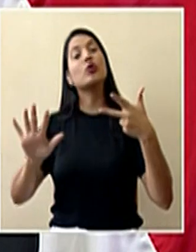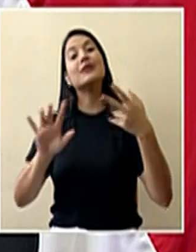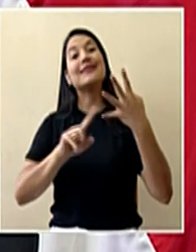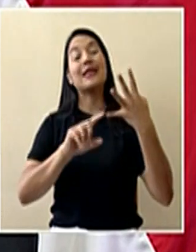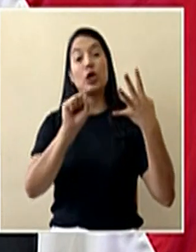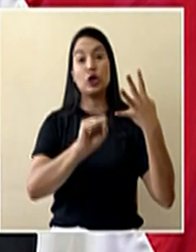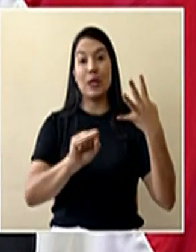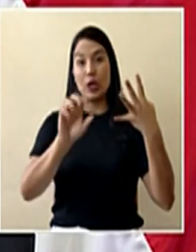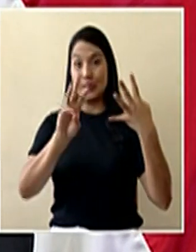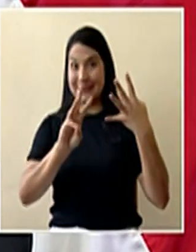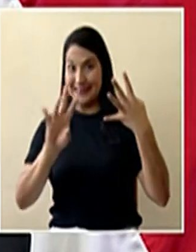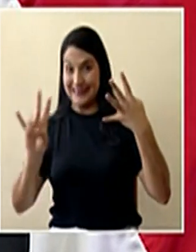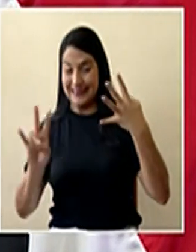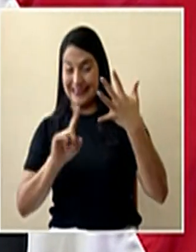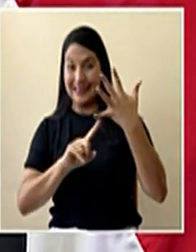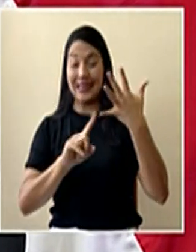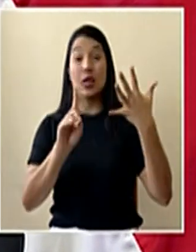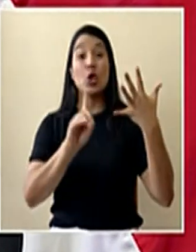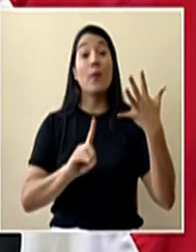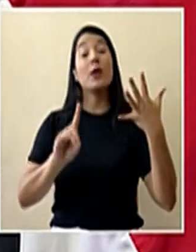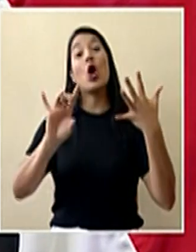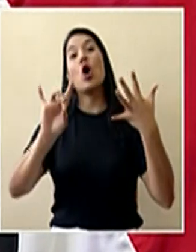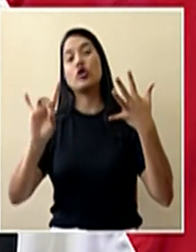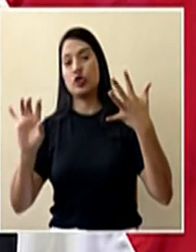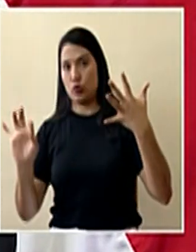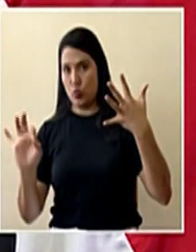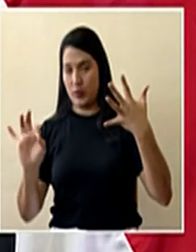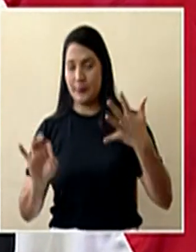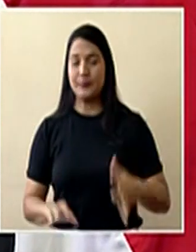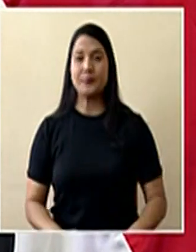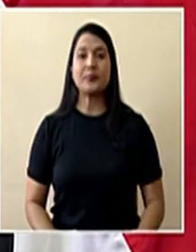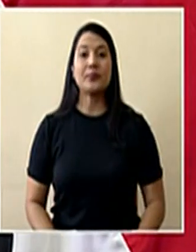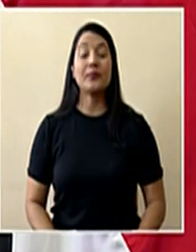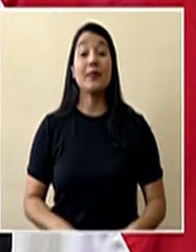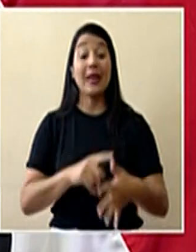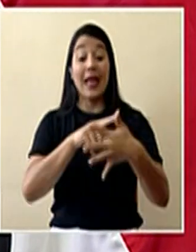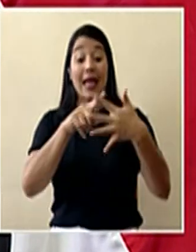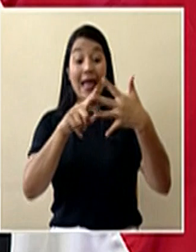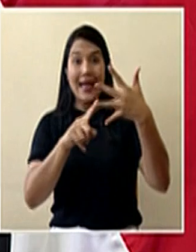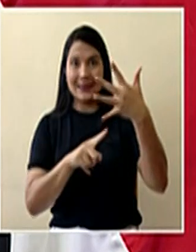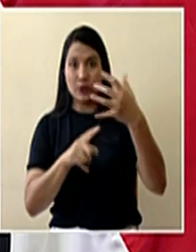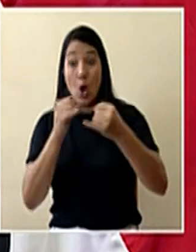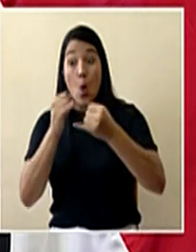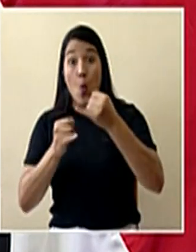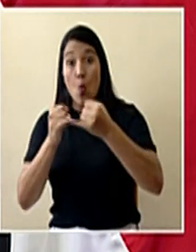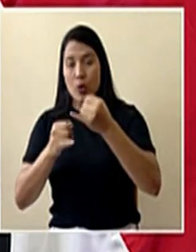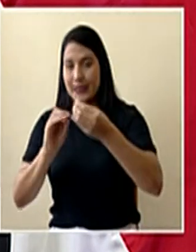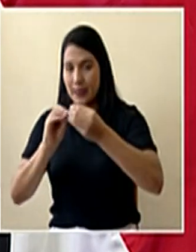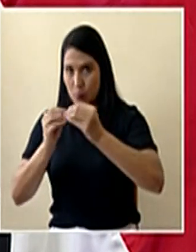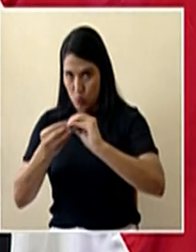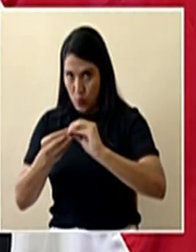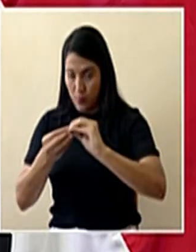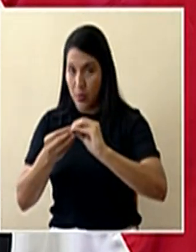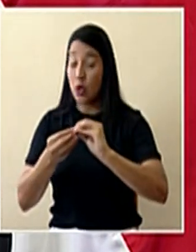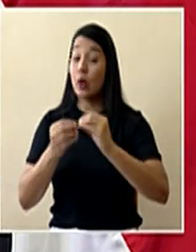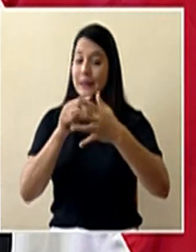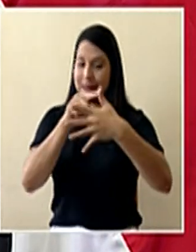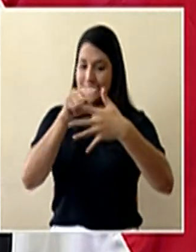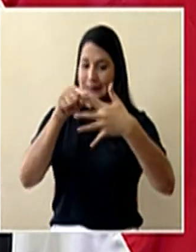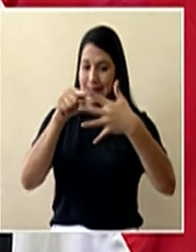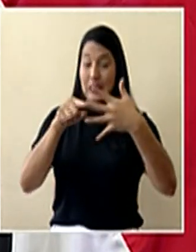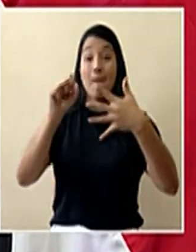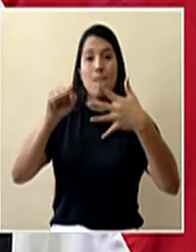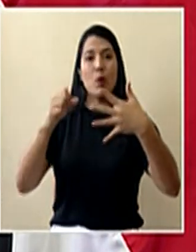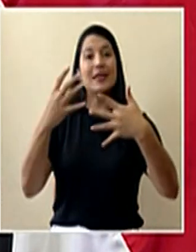y 7, domingo 8 y 9. A pesar de estas terminaciones, el motivo por el cual pueden